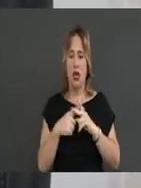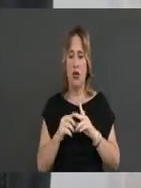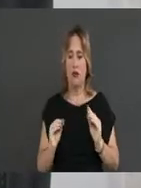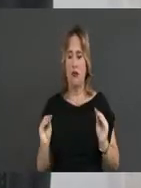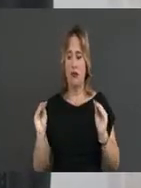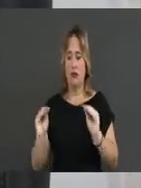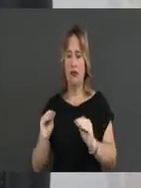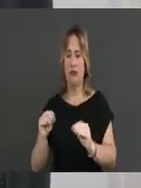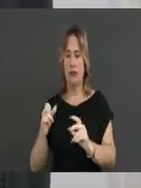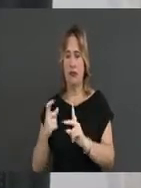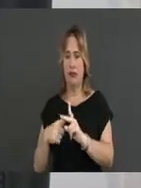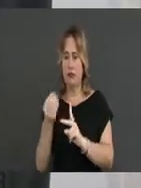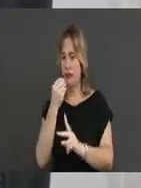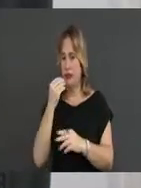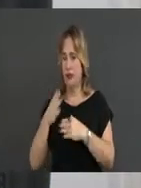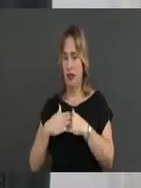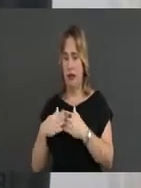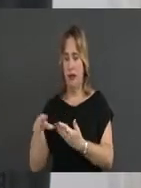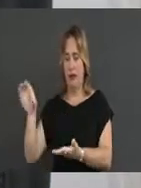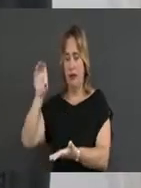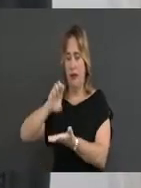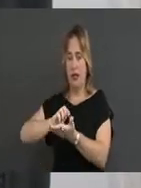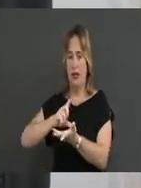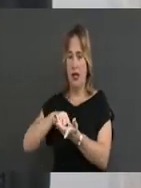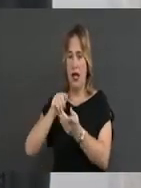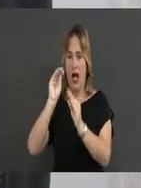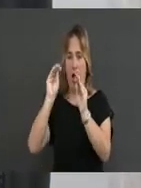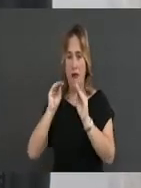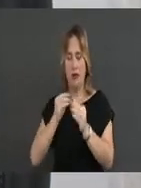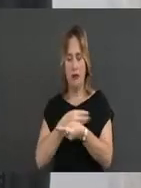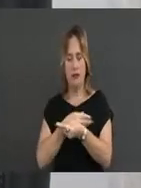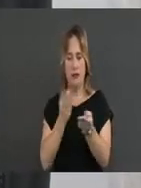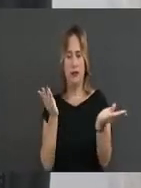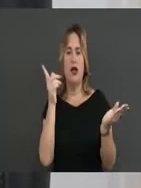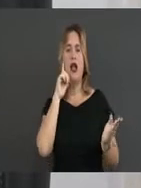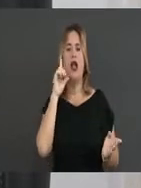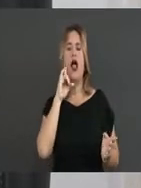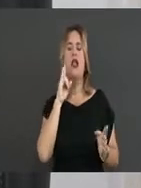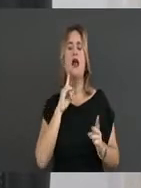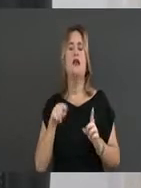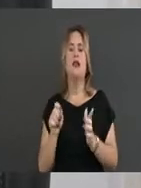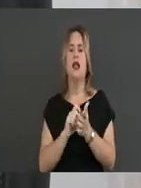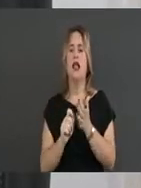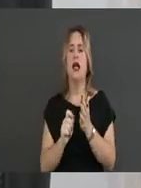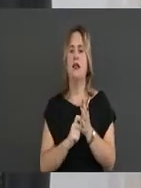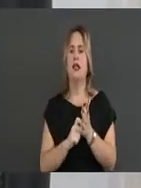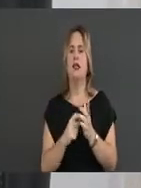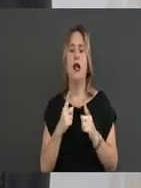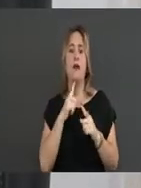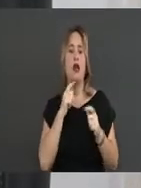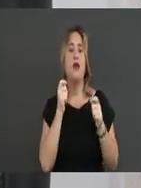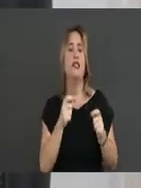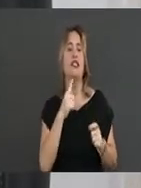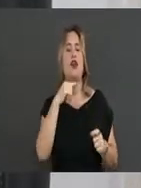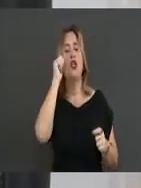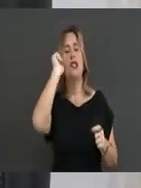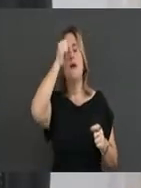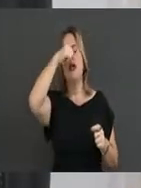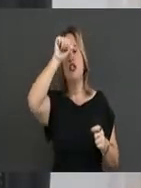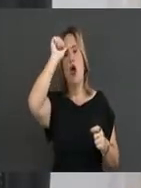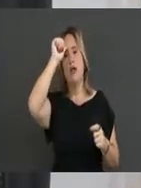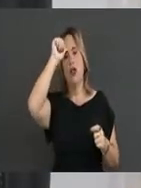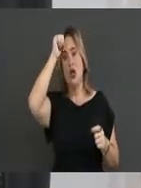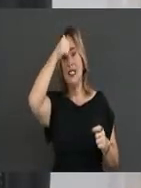bases mayoristas de alimentos y son las bases las encargadas de hacerla llegar a la población. Pero insisto, durante todo el fin de semana,